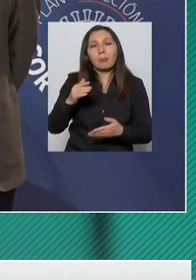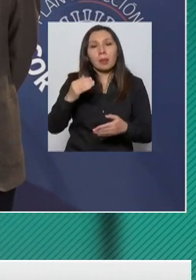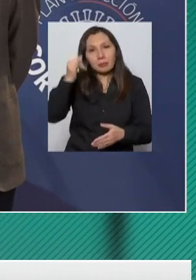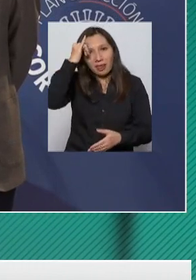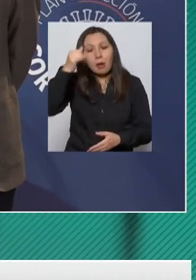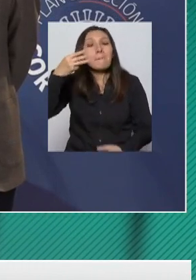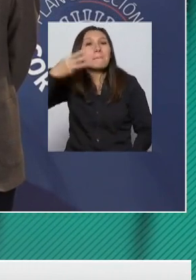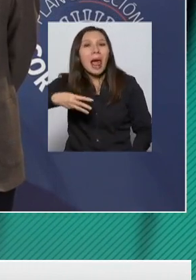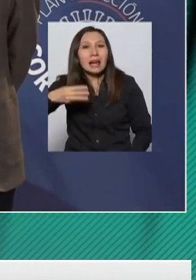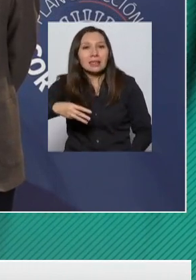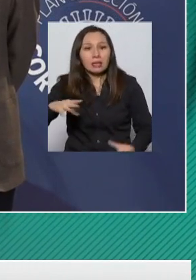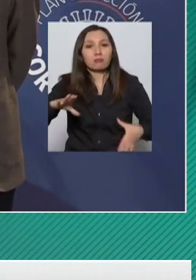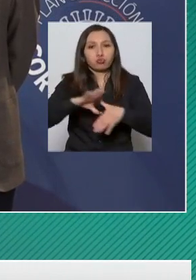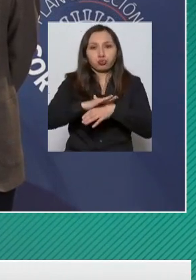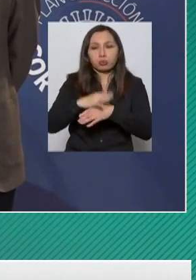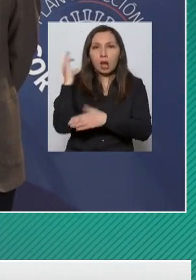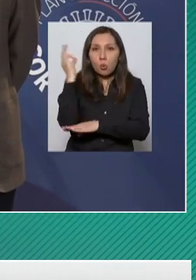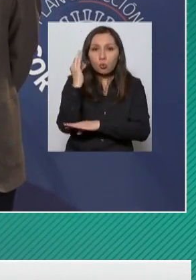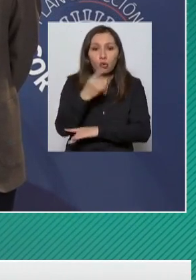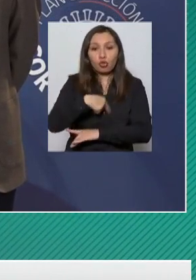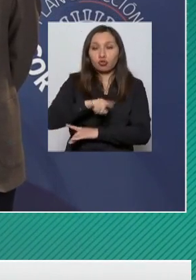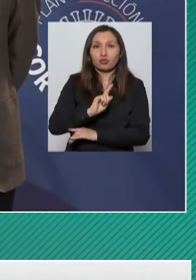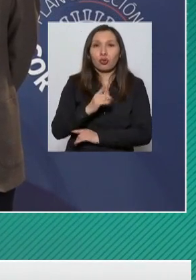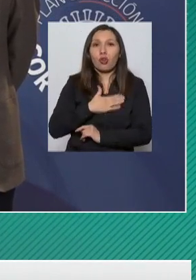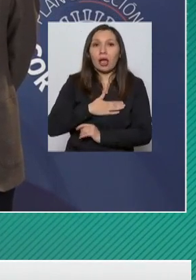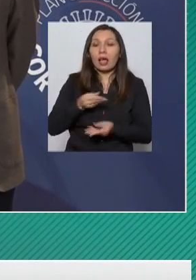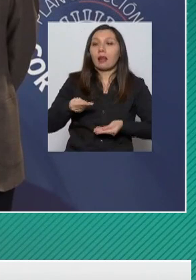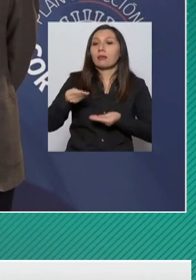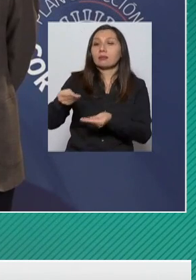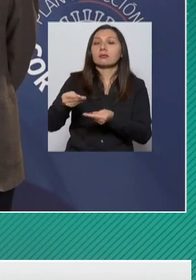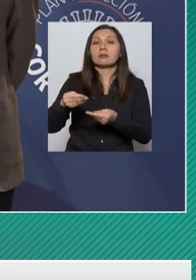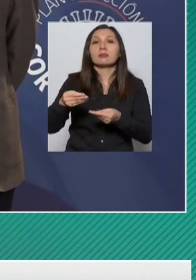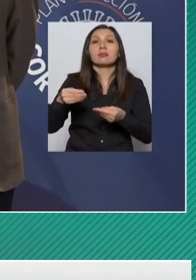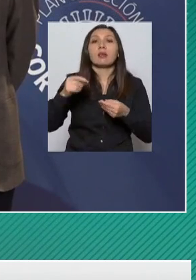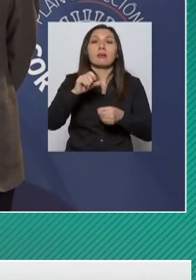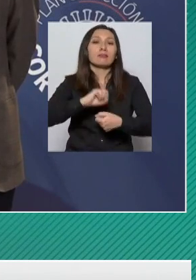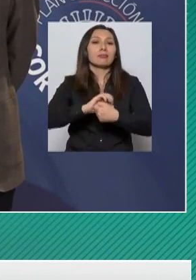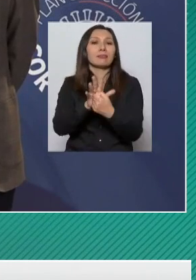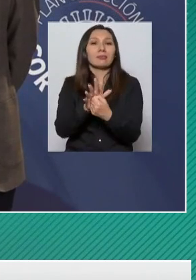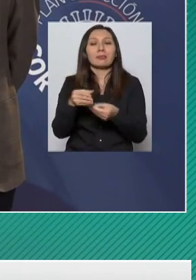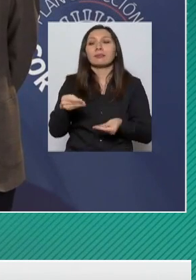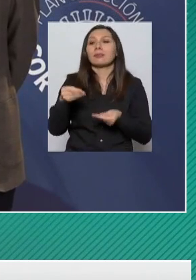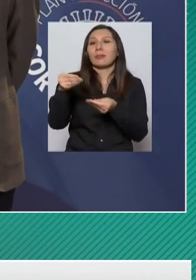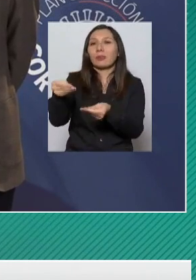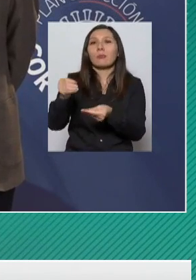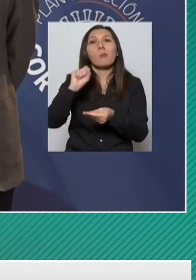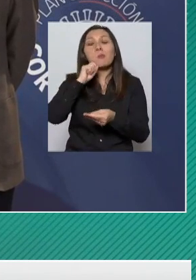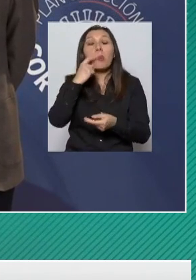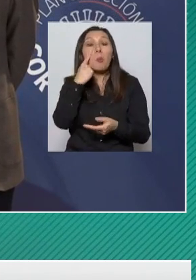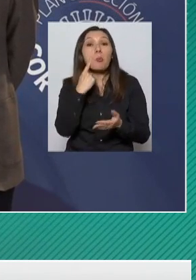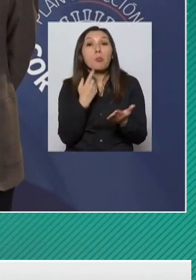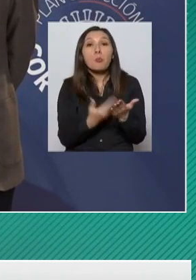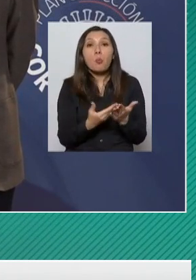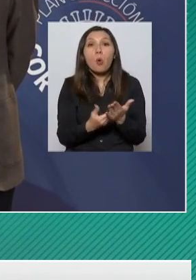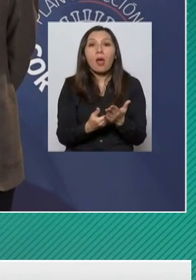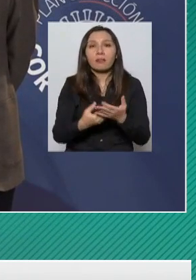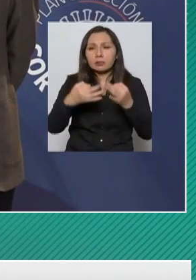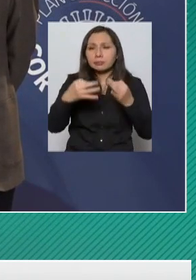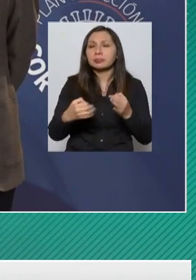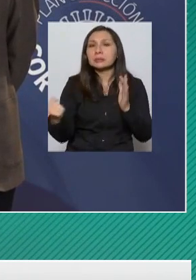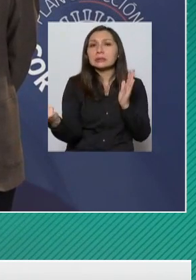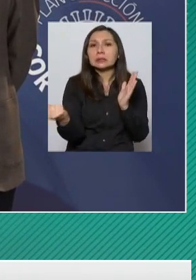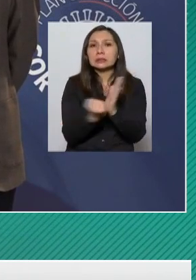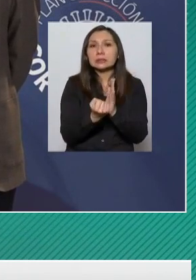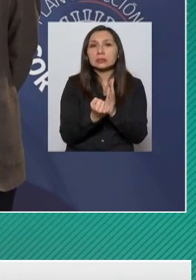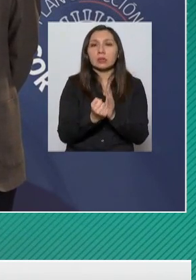perdón nosotros no somos partidarios de entregarle al carnet kobe una una prueba una certificación